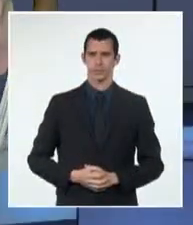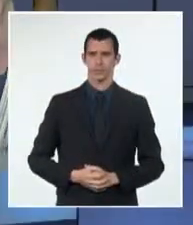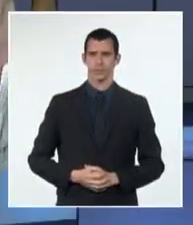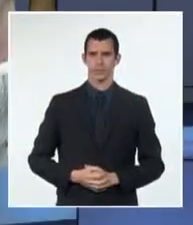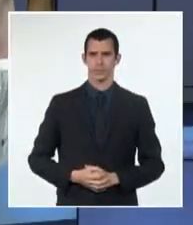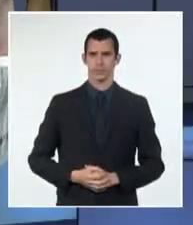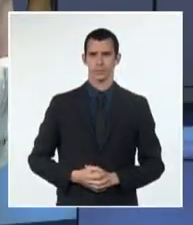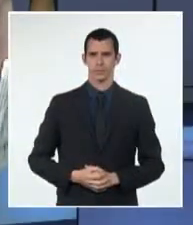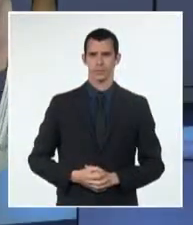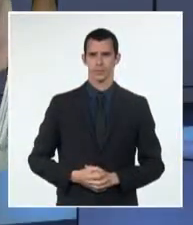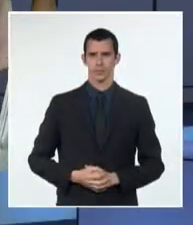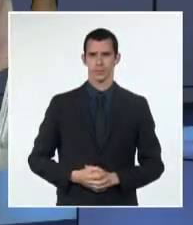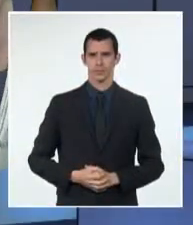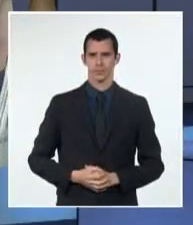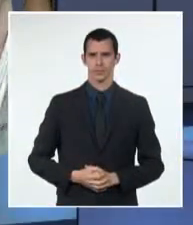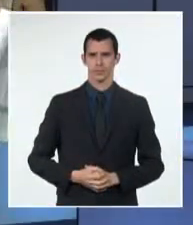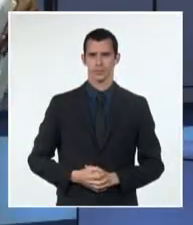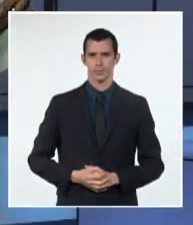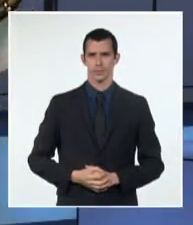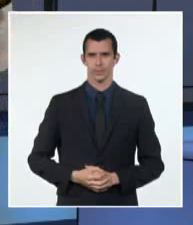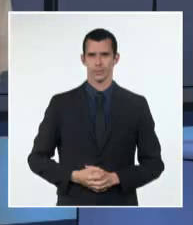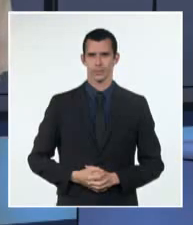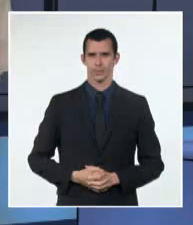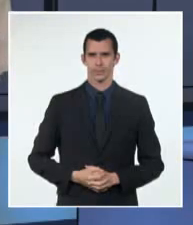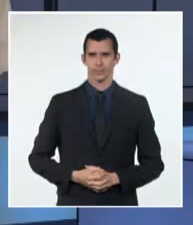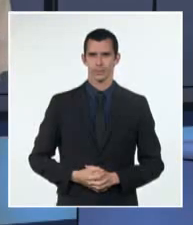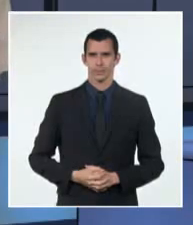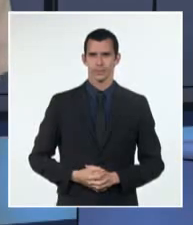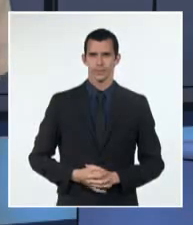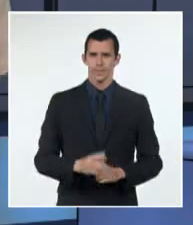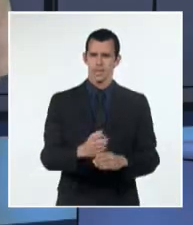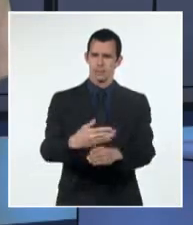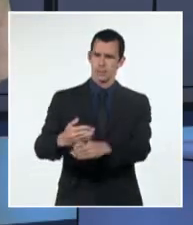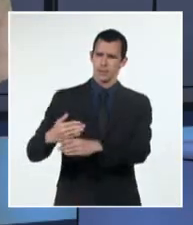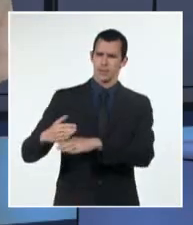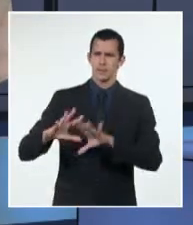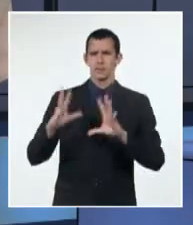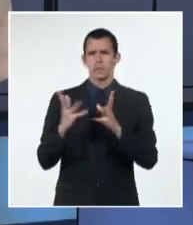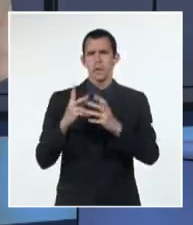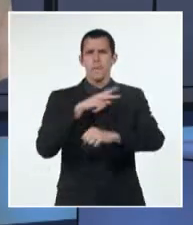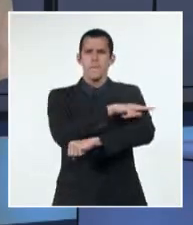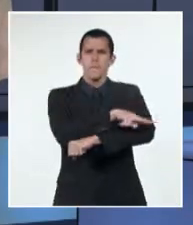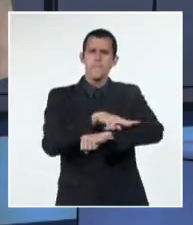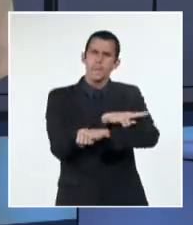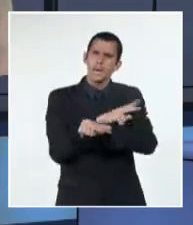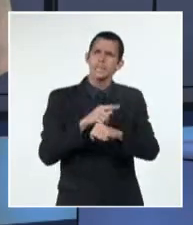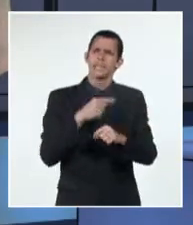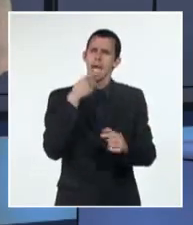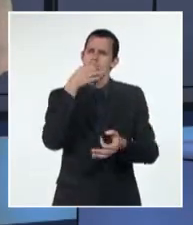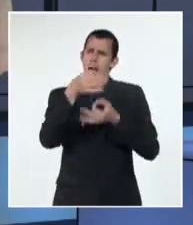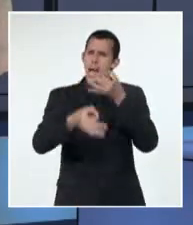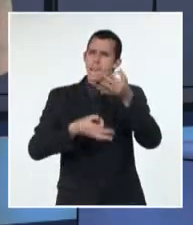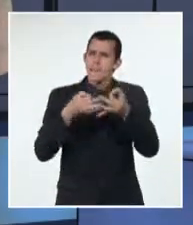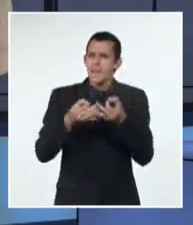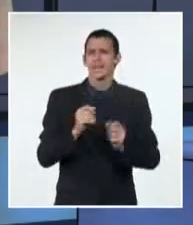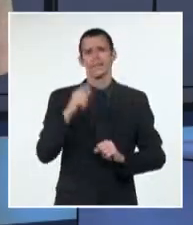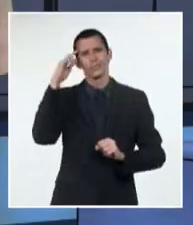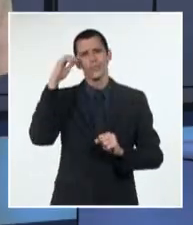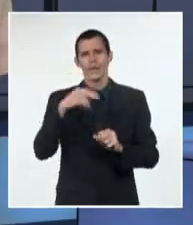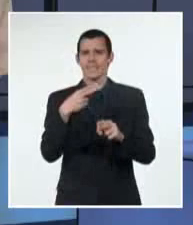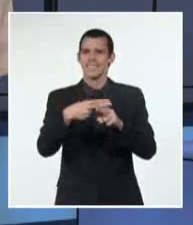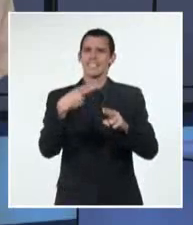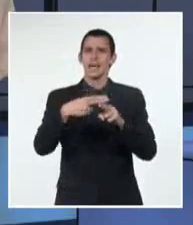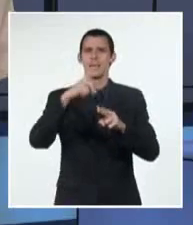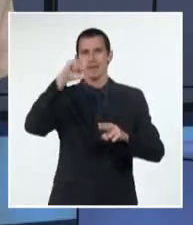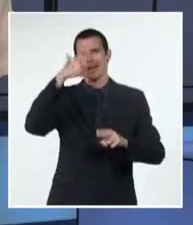Cuba participa en la confección del expediente multinacional para la elaboración y consumo tradicional del casabe con el objetivo de presentar